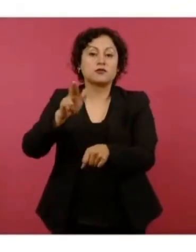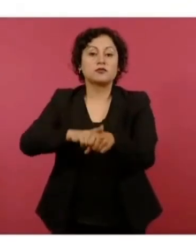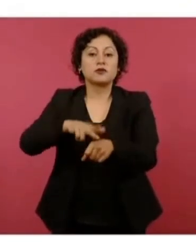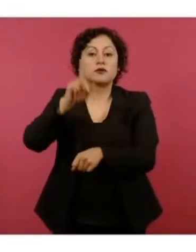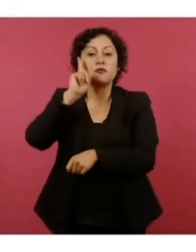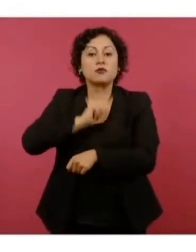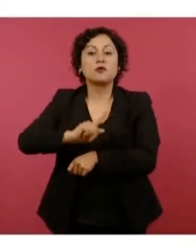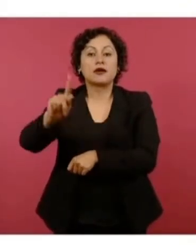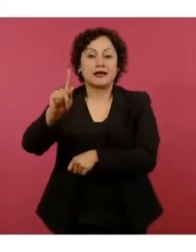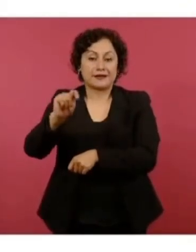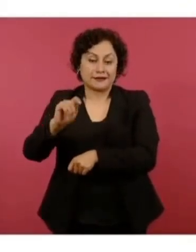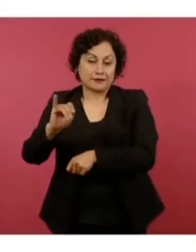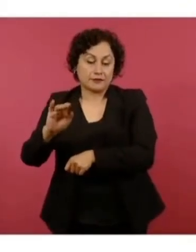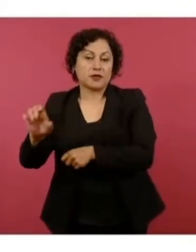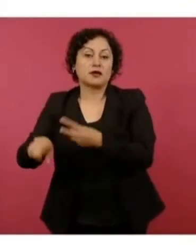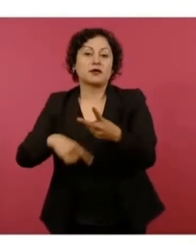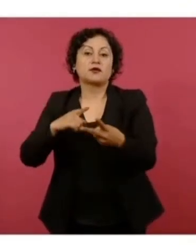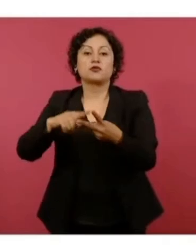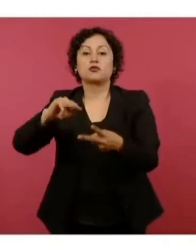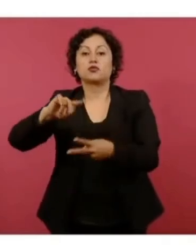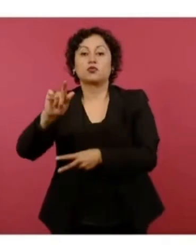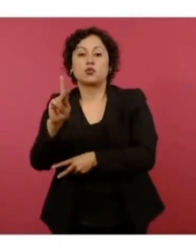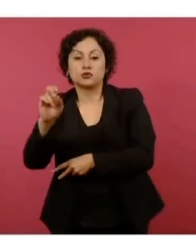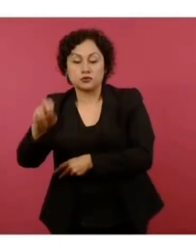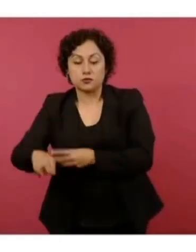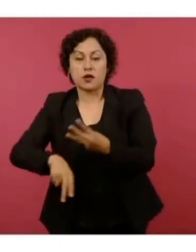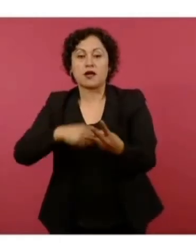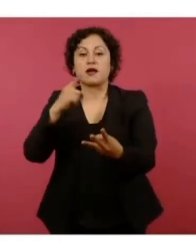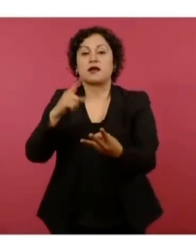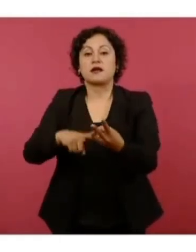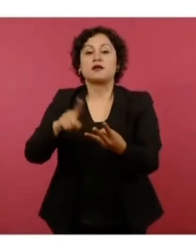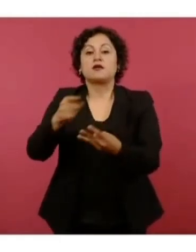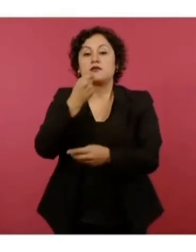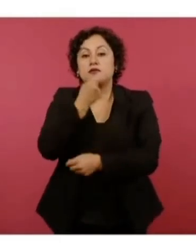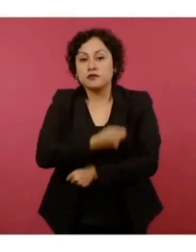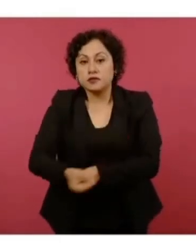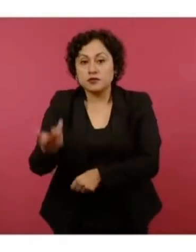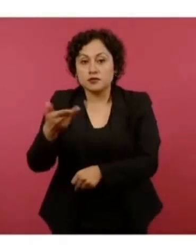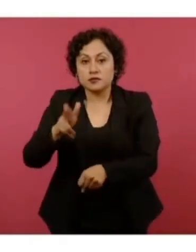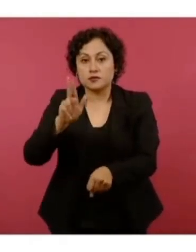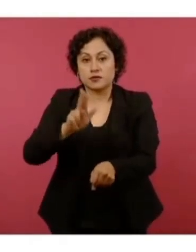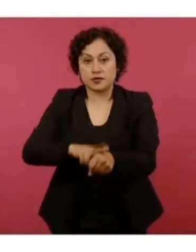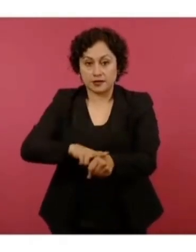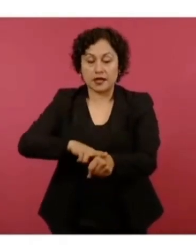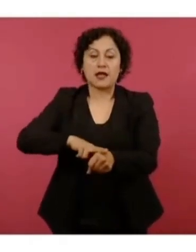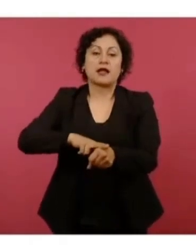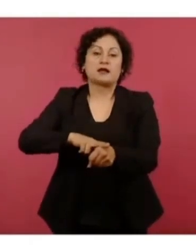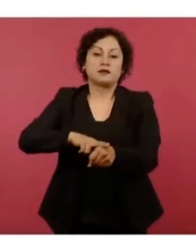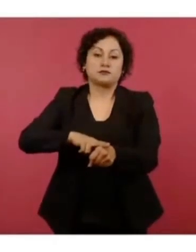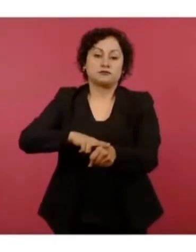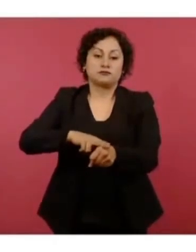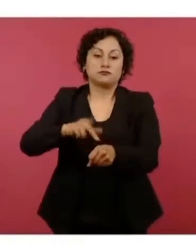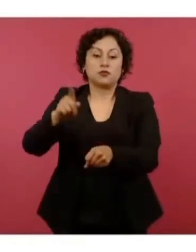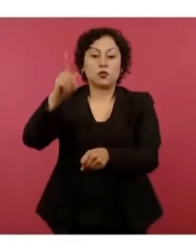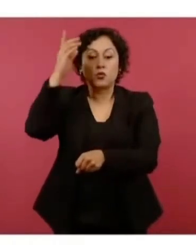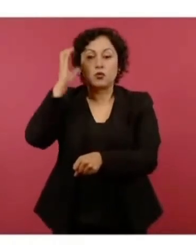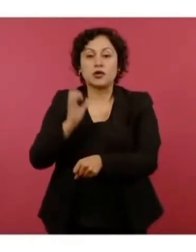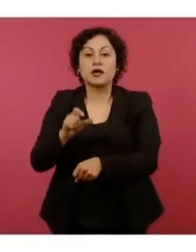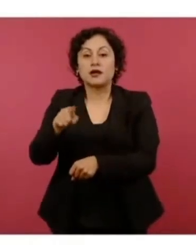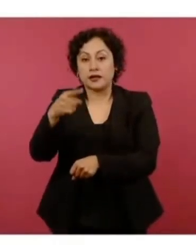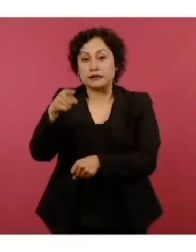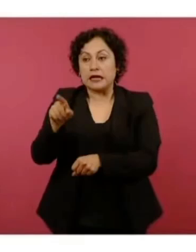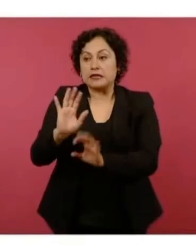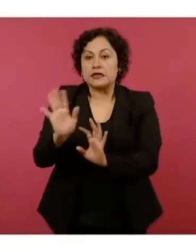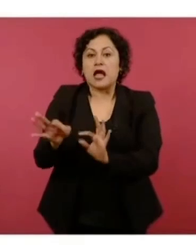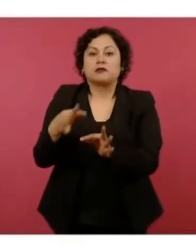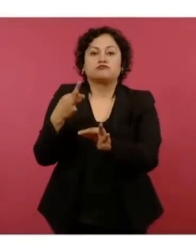el Hospital General de Tuxpan y el Hospital Pediátrico de Culiacán, que ya están en proceso de, incluso en algunos casos, de pruebas para su